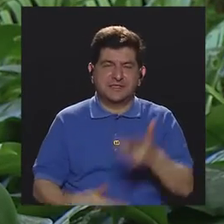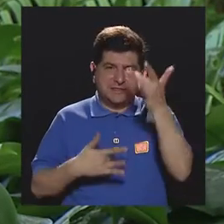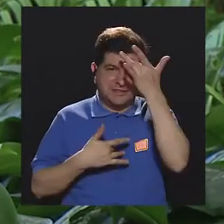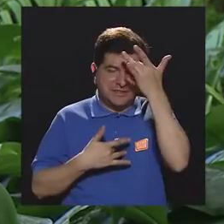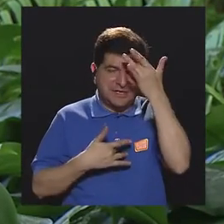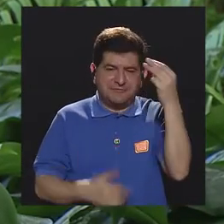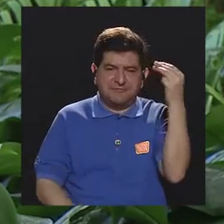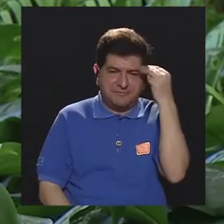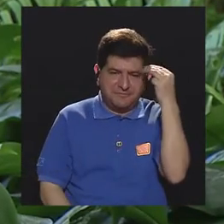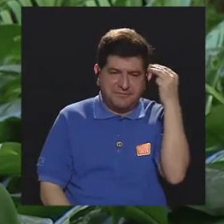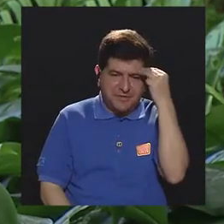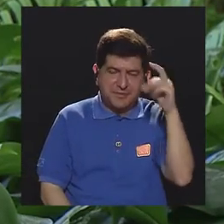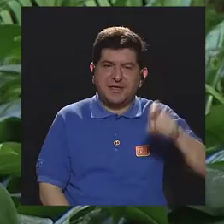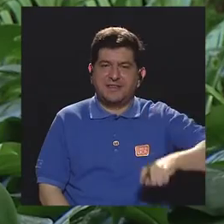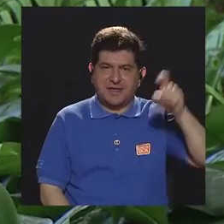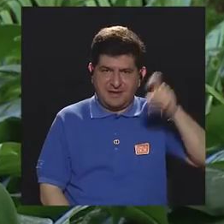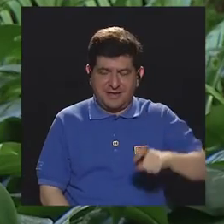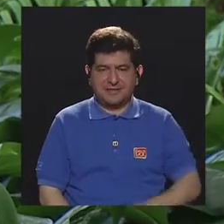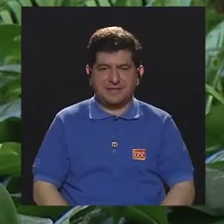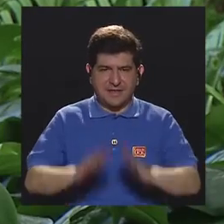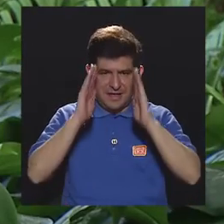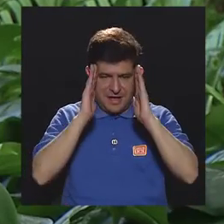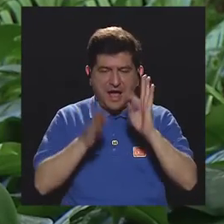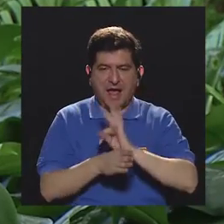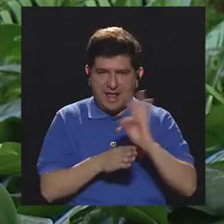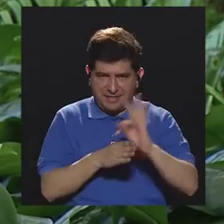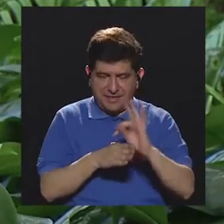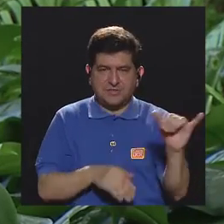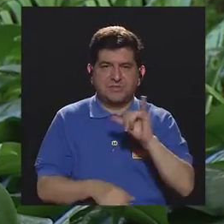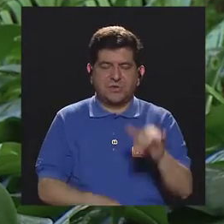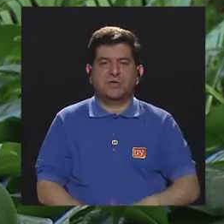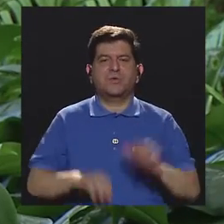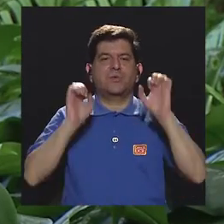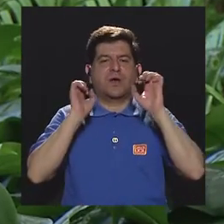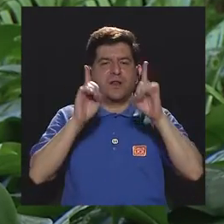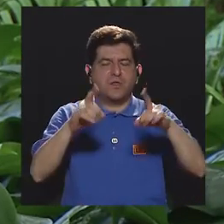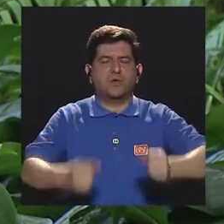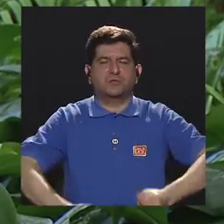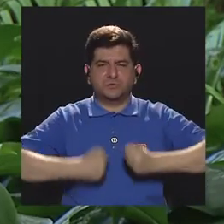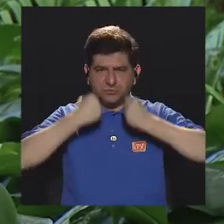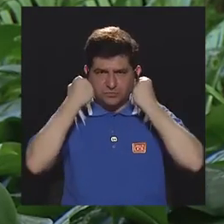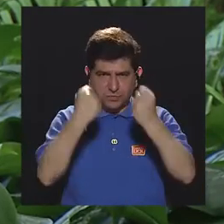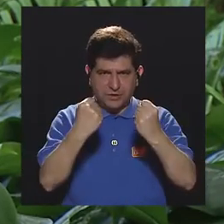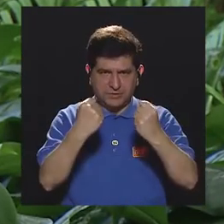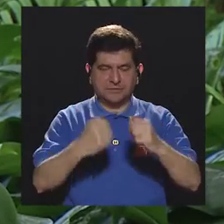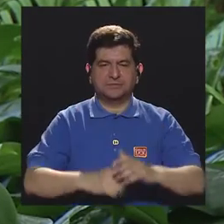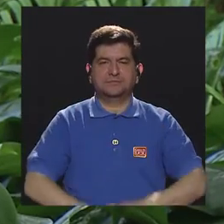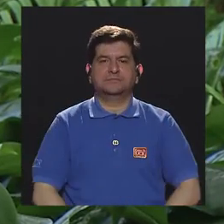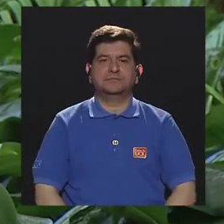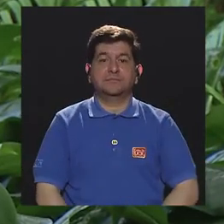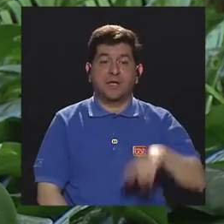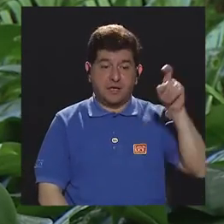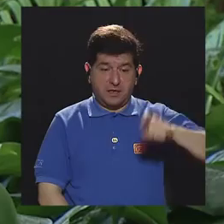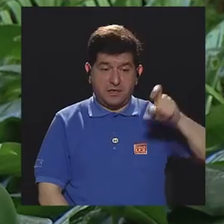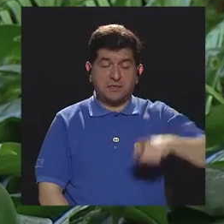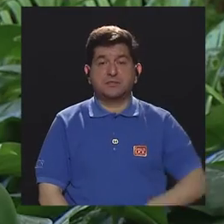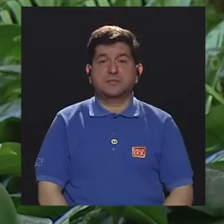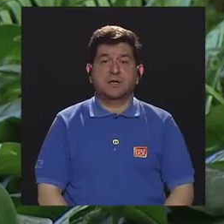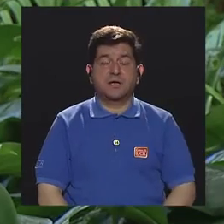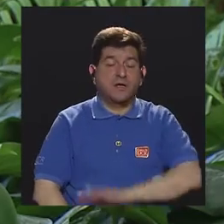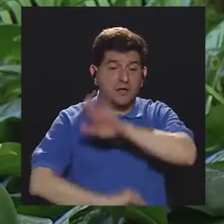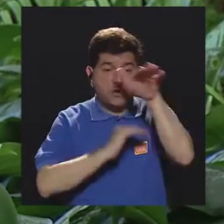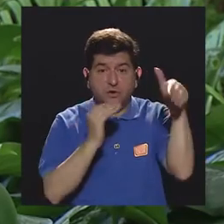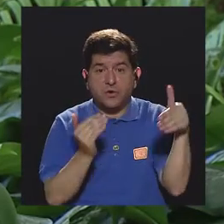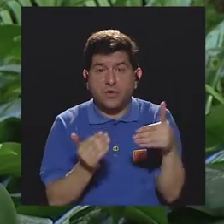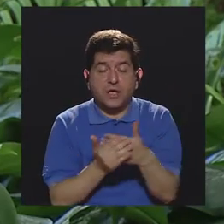enfermedades mentales que requieren no solo la atención terapéutica, sino una educación muy fuerte. Hay que entrar